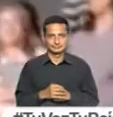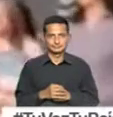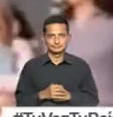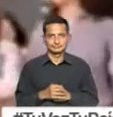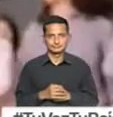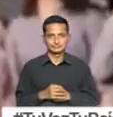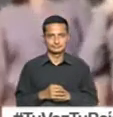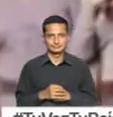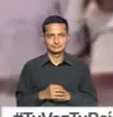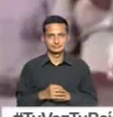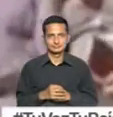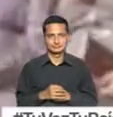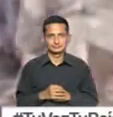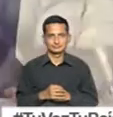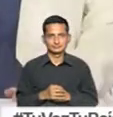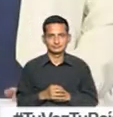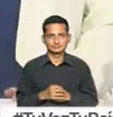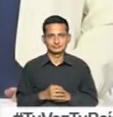Noticiero Ciudadano.